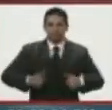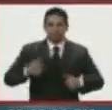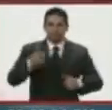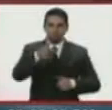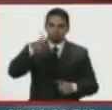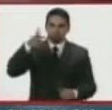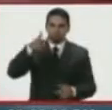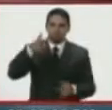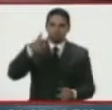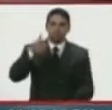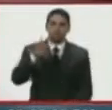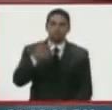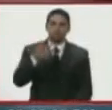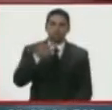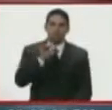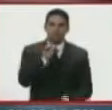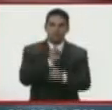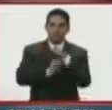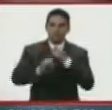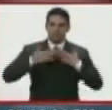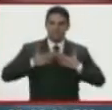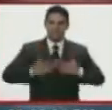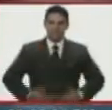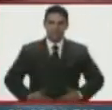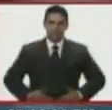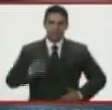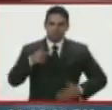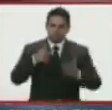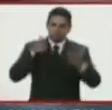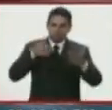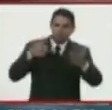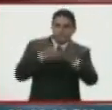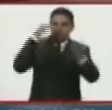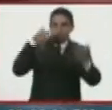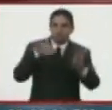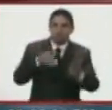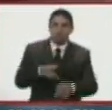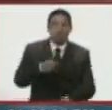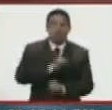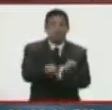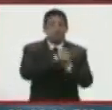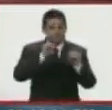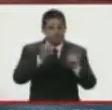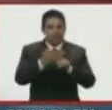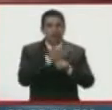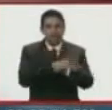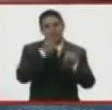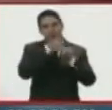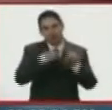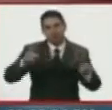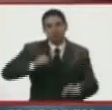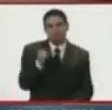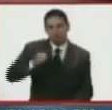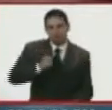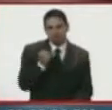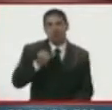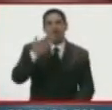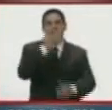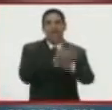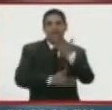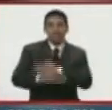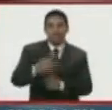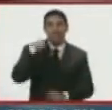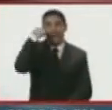por la protección que le dio el chaleco antibalas. Más temprano recibimos otro PNB con herida en cara, en